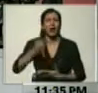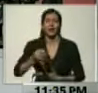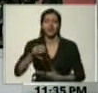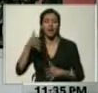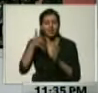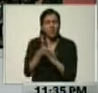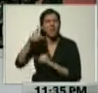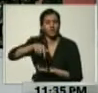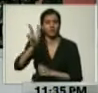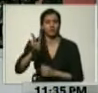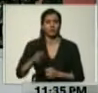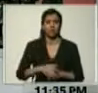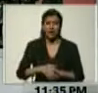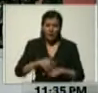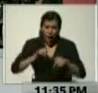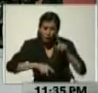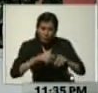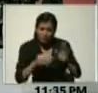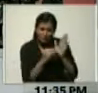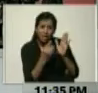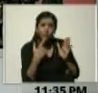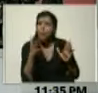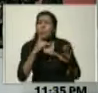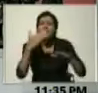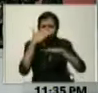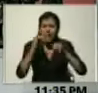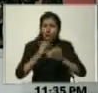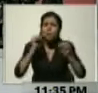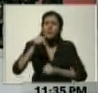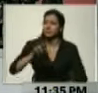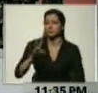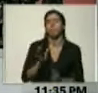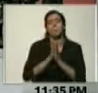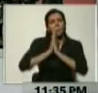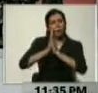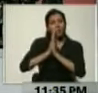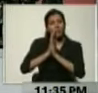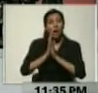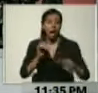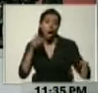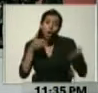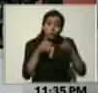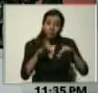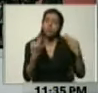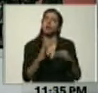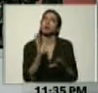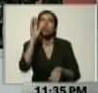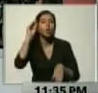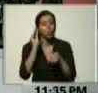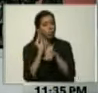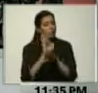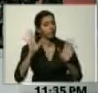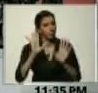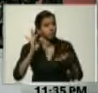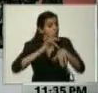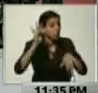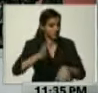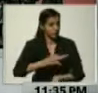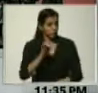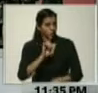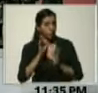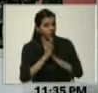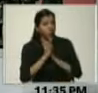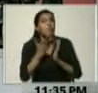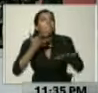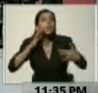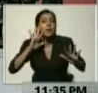Que no constituyen delito ni de terrorismo ni de nada. Por Dios, se lo hicieran a él, Dios lo cuide, no le vaya a hacer nada a ese señor, pero se lo hicieran